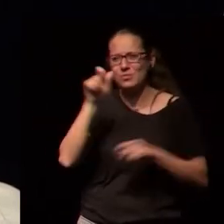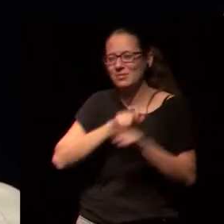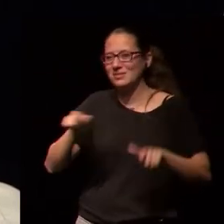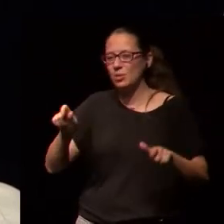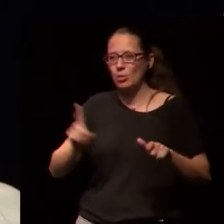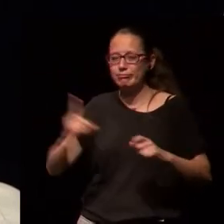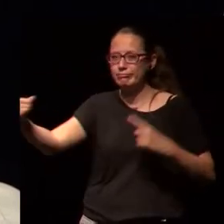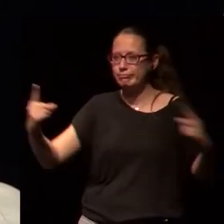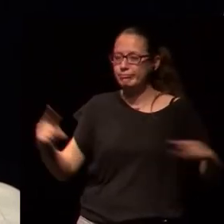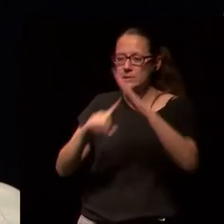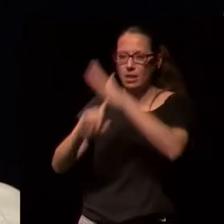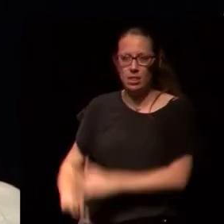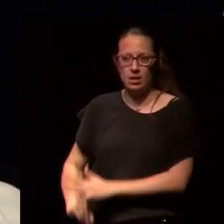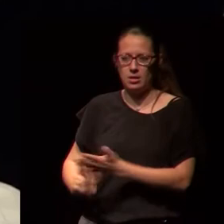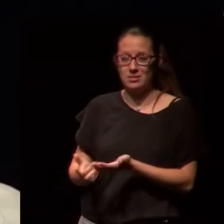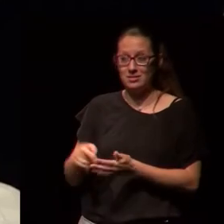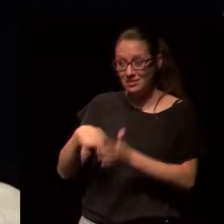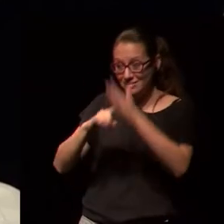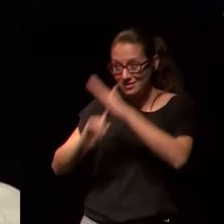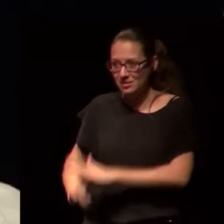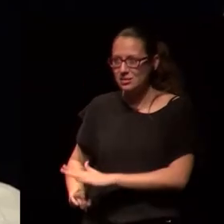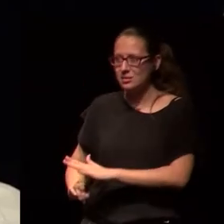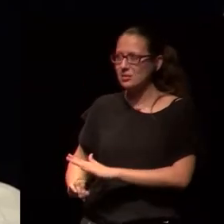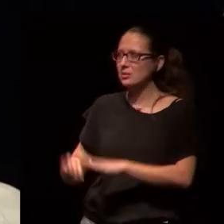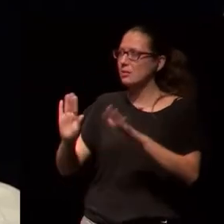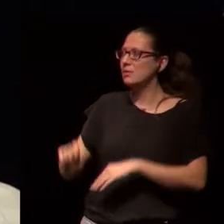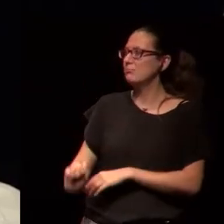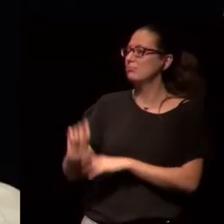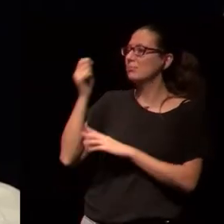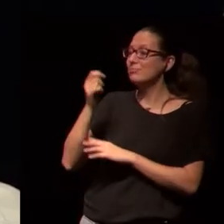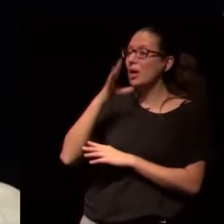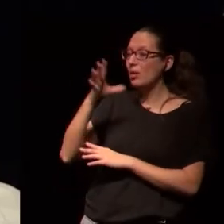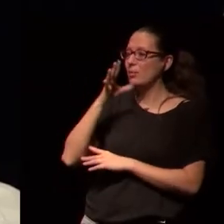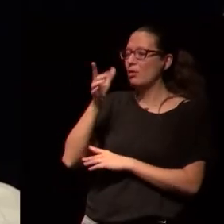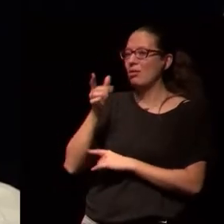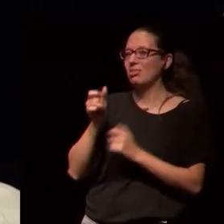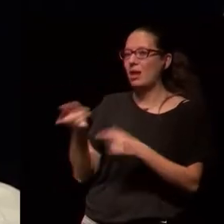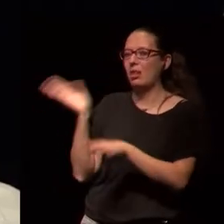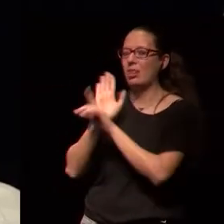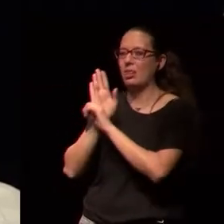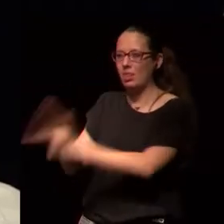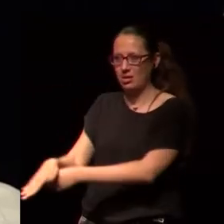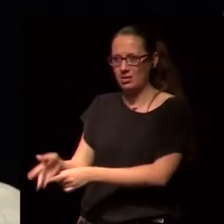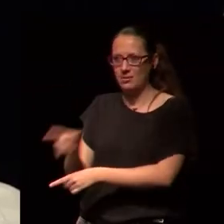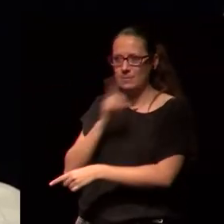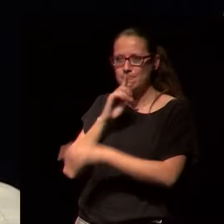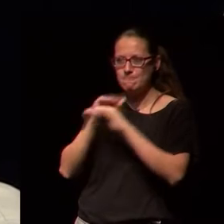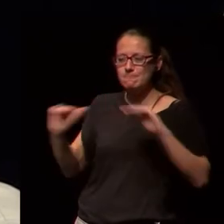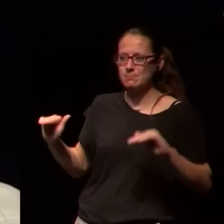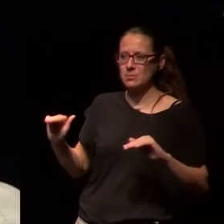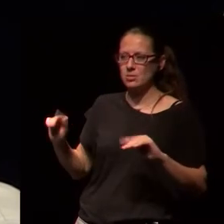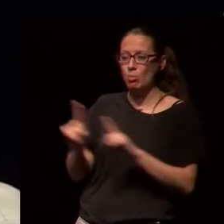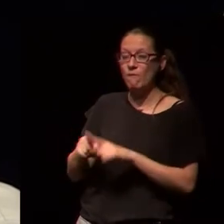esta marginalización se consigue porque se les silencia, porque se impide que se les